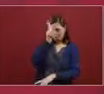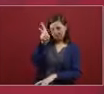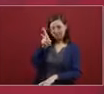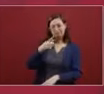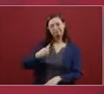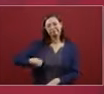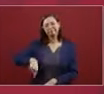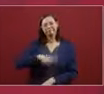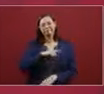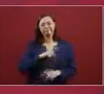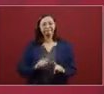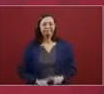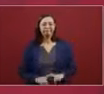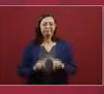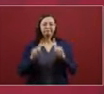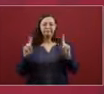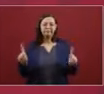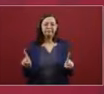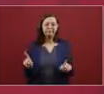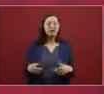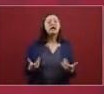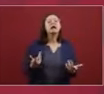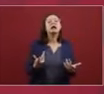Solo les fue bien a los que se dedicaban